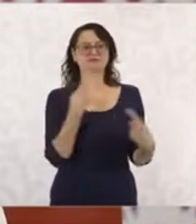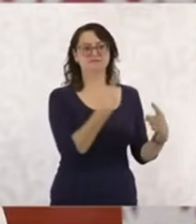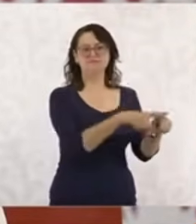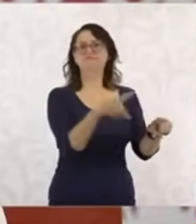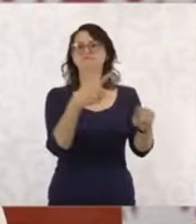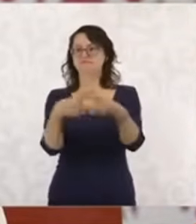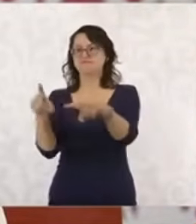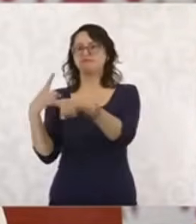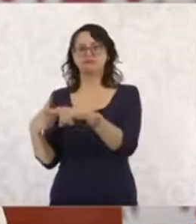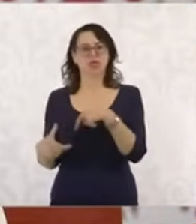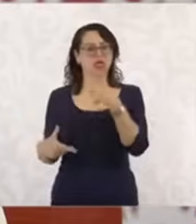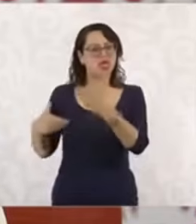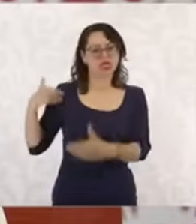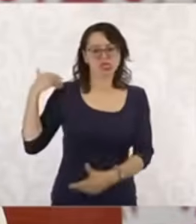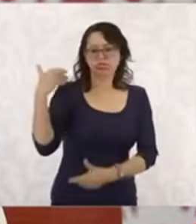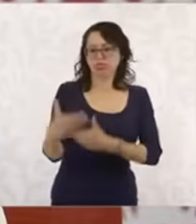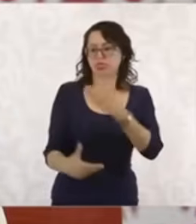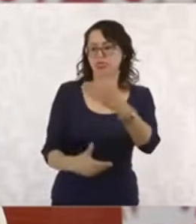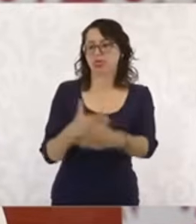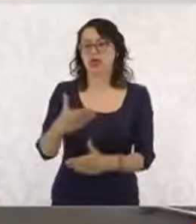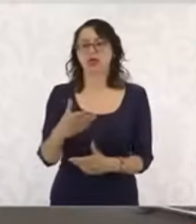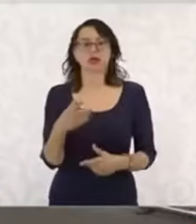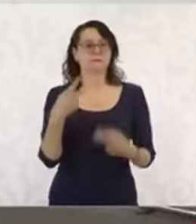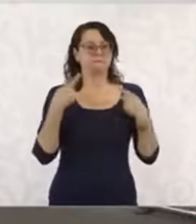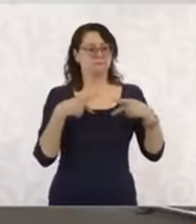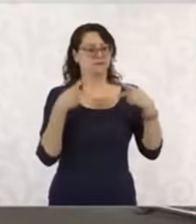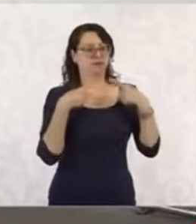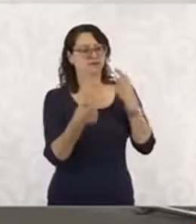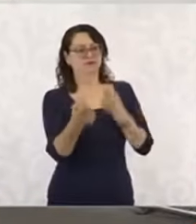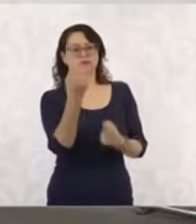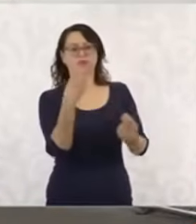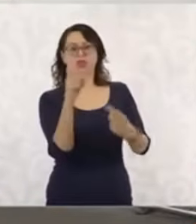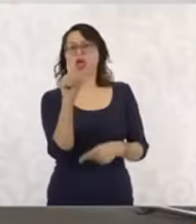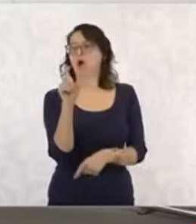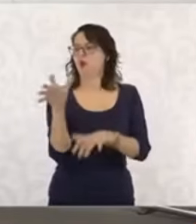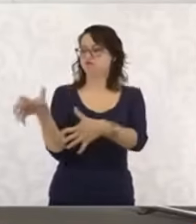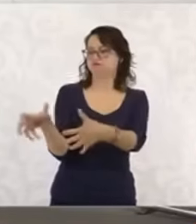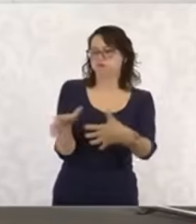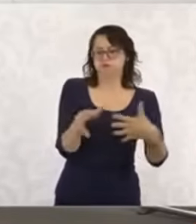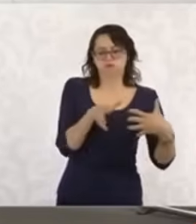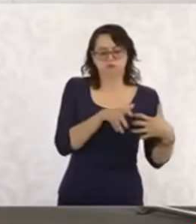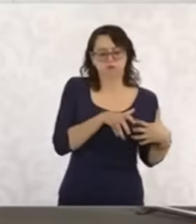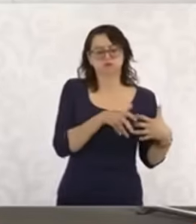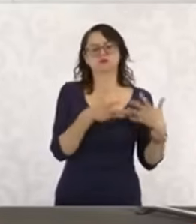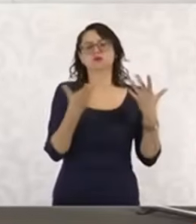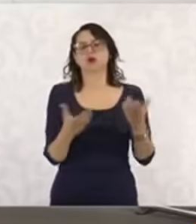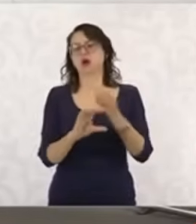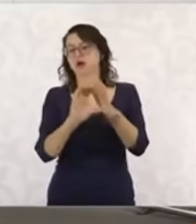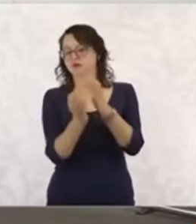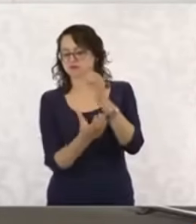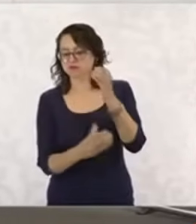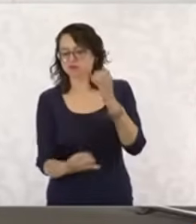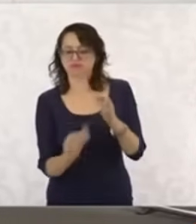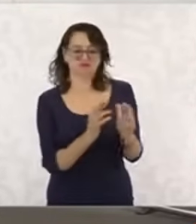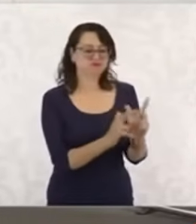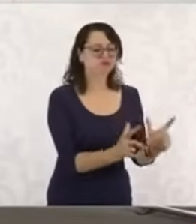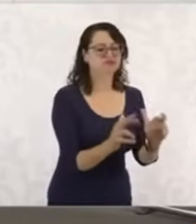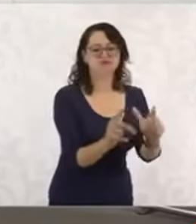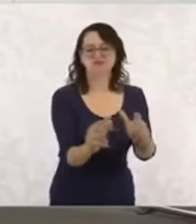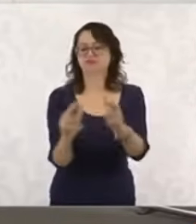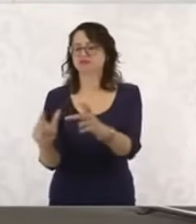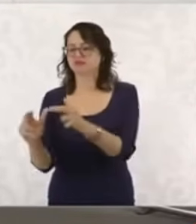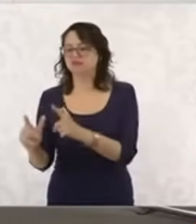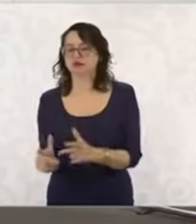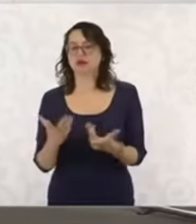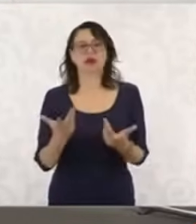el sobreconcesionamiento, un deterioro importante de la infraestructura, y quizá uno de los